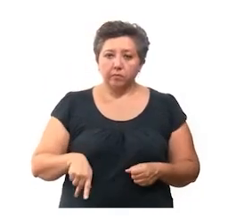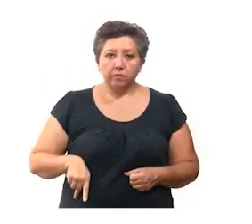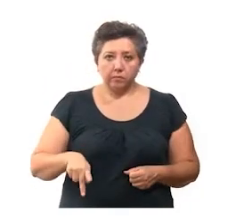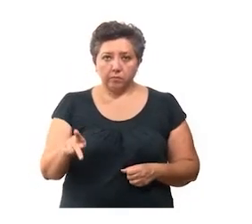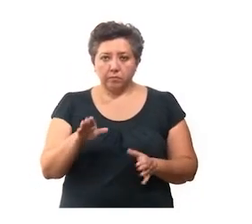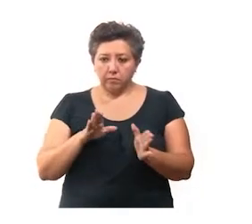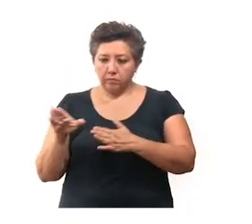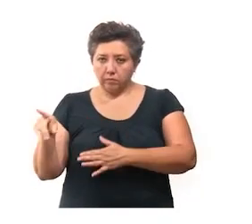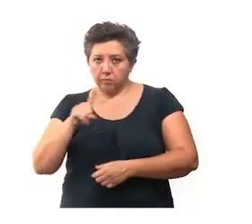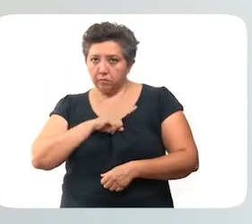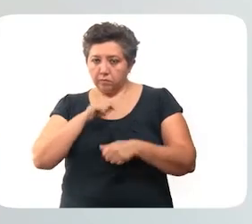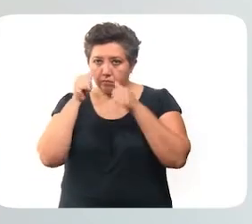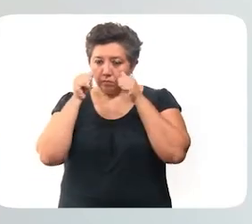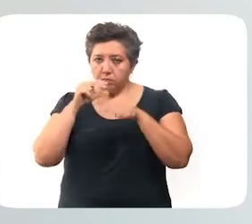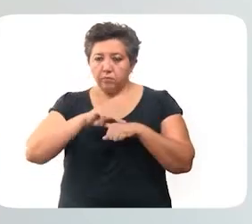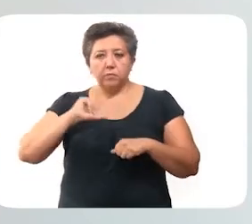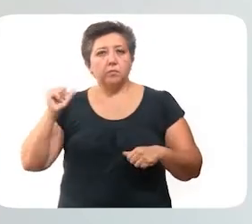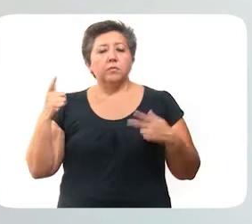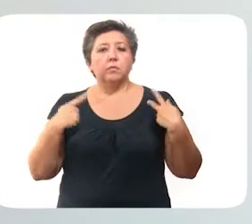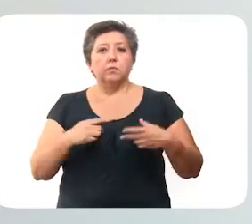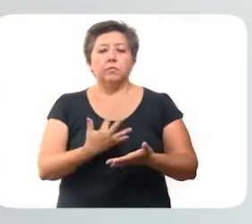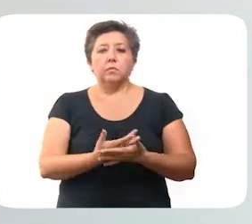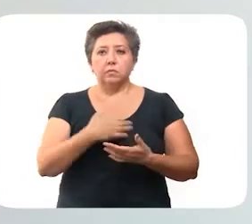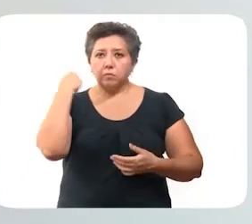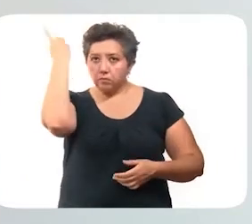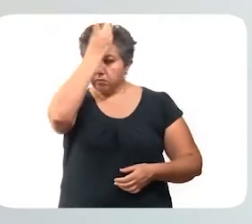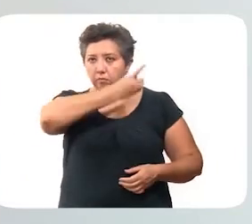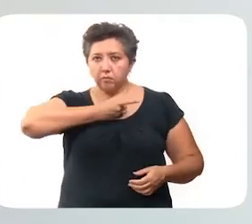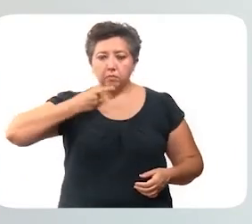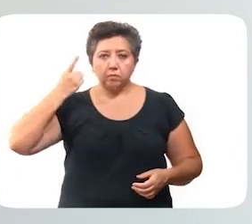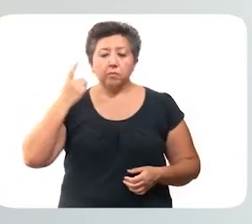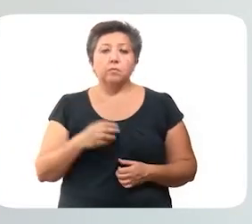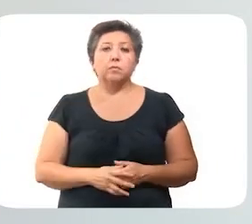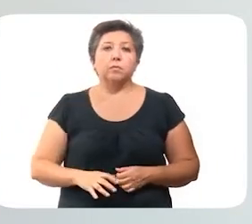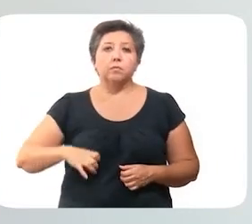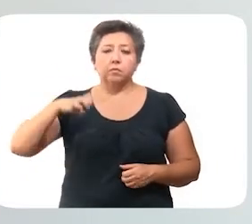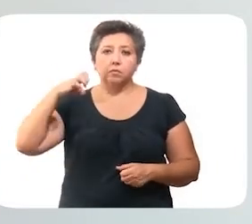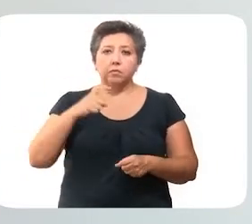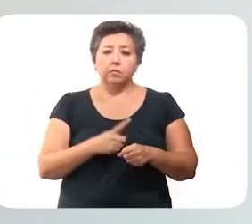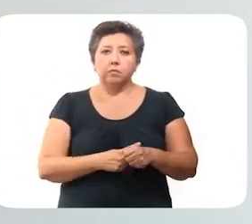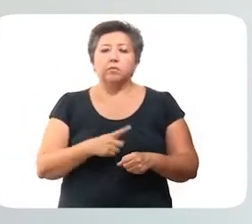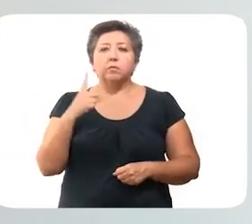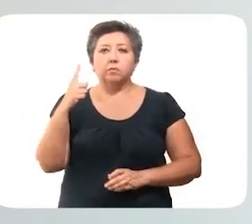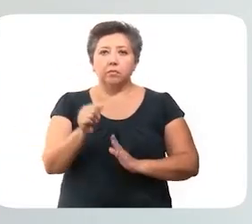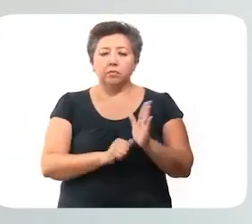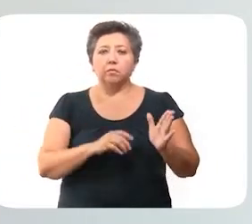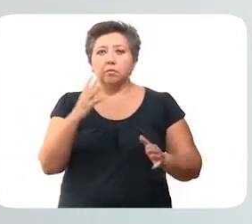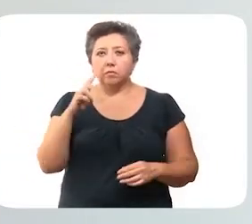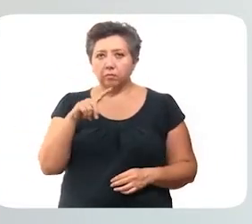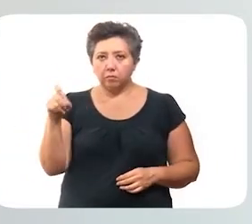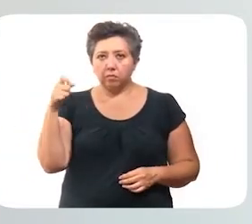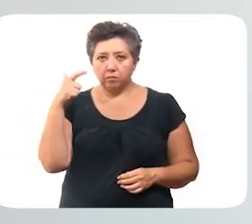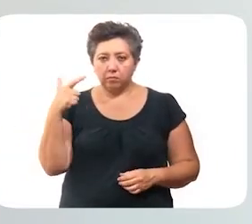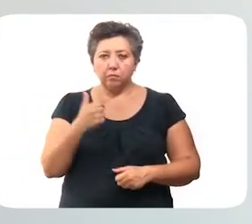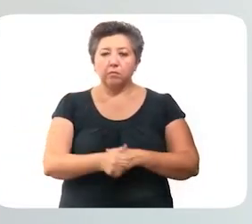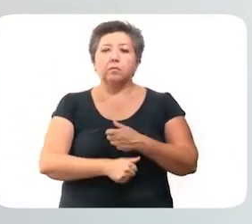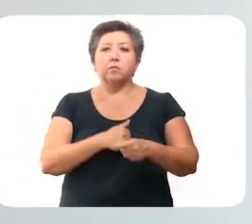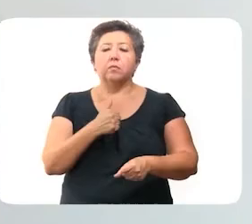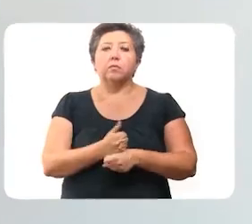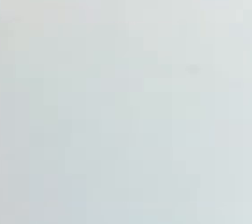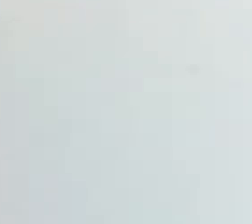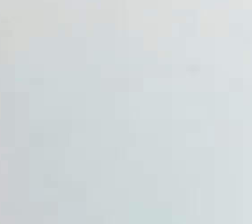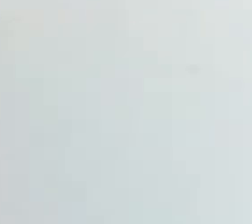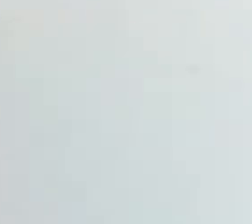públicos y en aislamiento total. Hay otros pacientes a la espera de diagnóstico. El rango de edad de los casos es de un mes a 107 años.